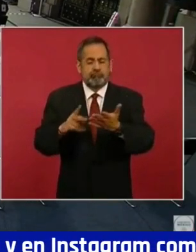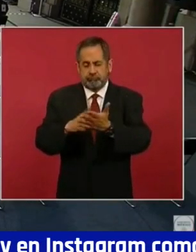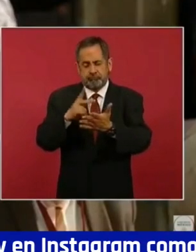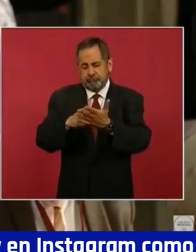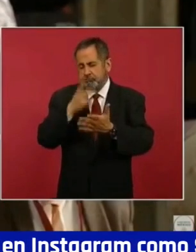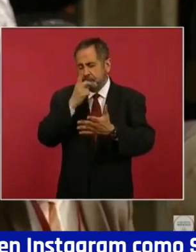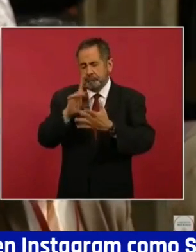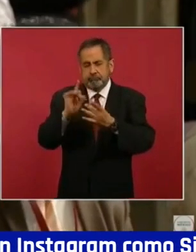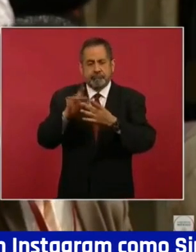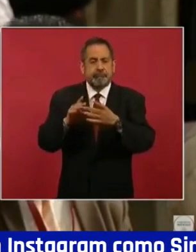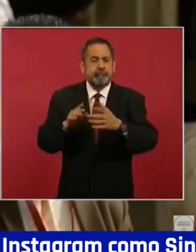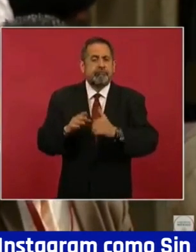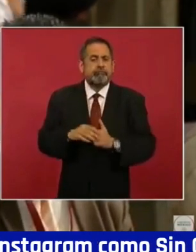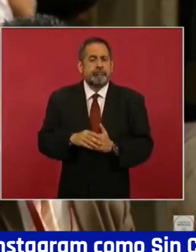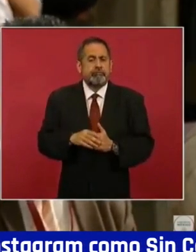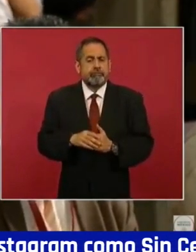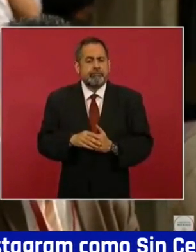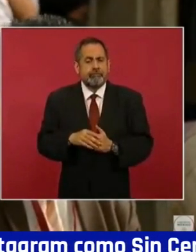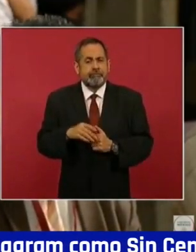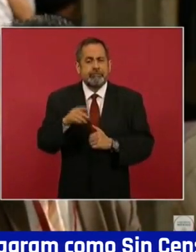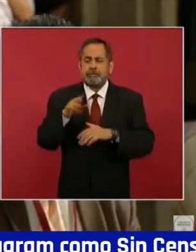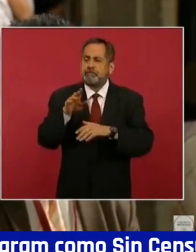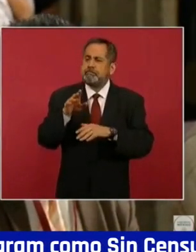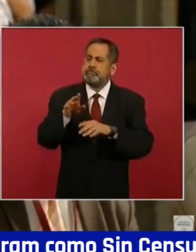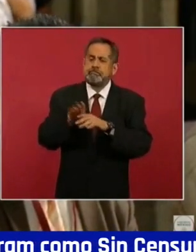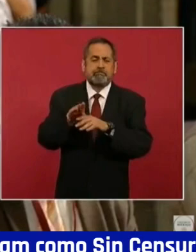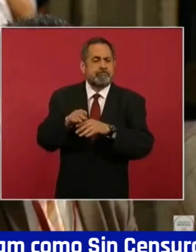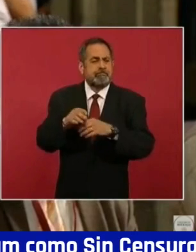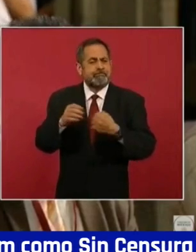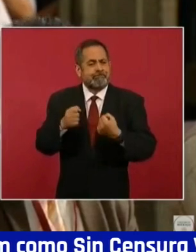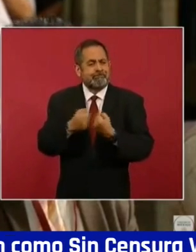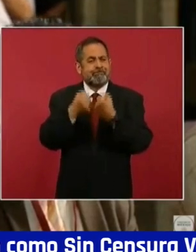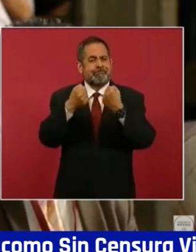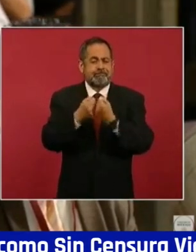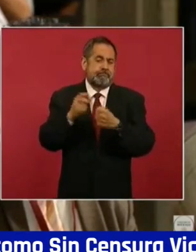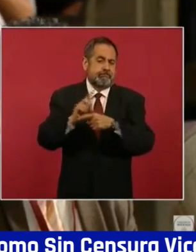también en La Mañanera? Vamos a ver y escuchar.